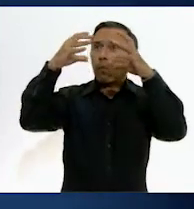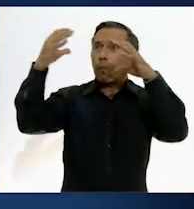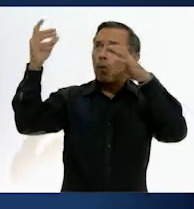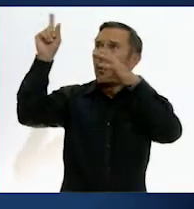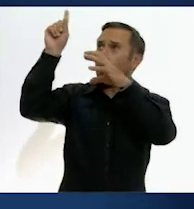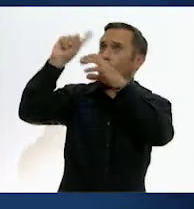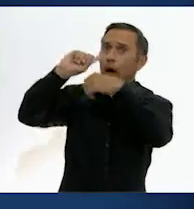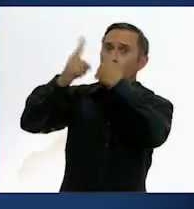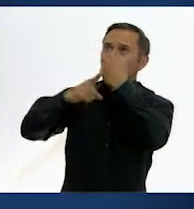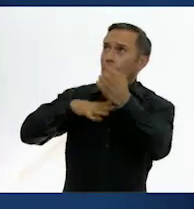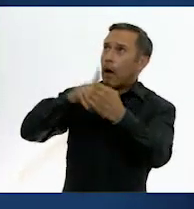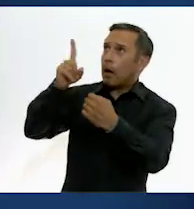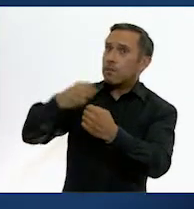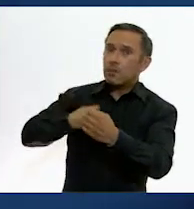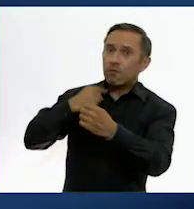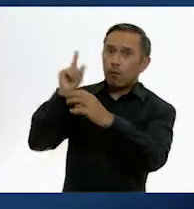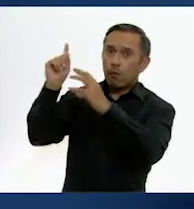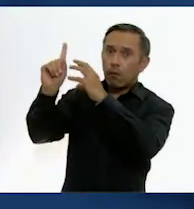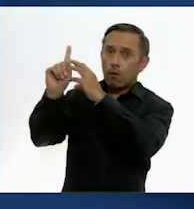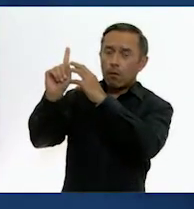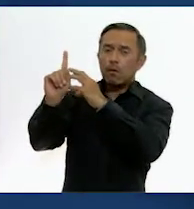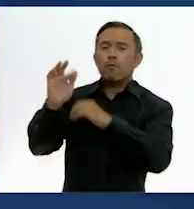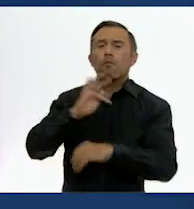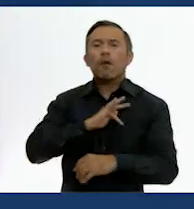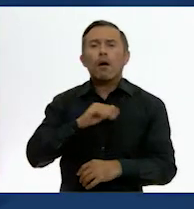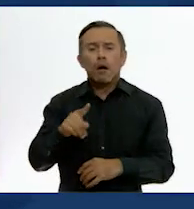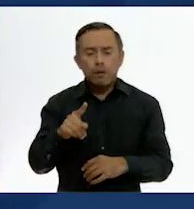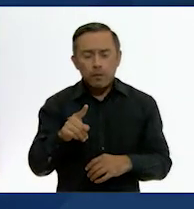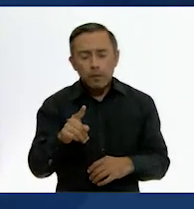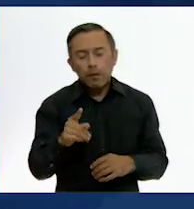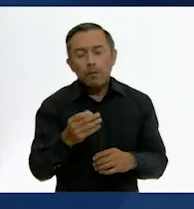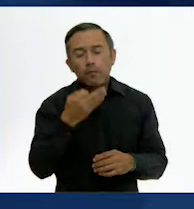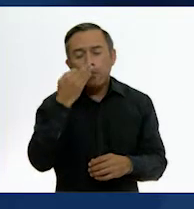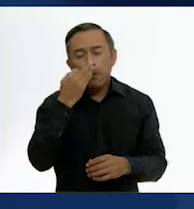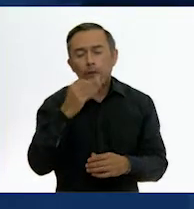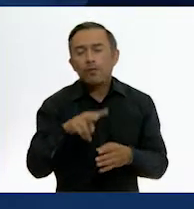de qué color es el olor del llanto azul de las violetas